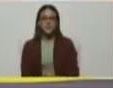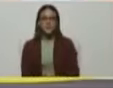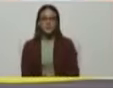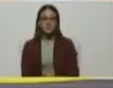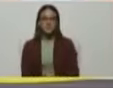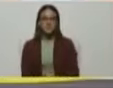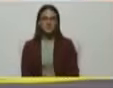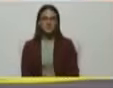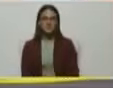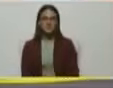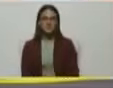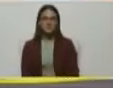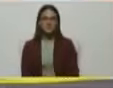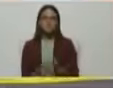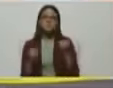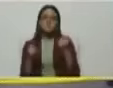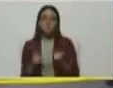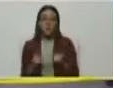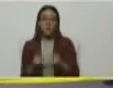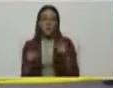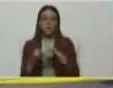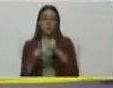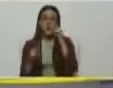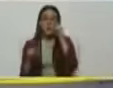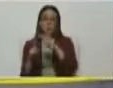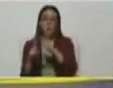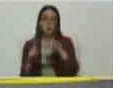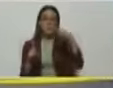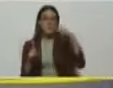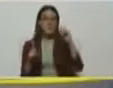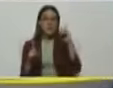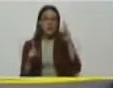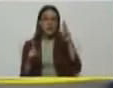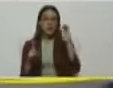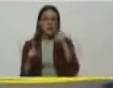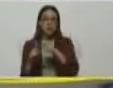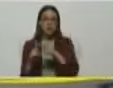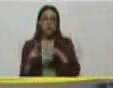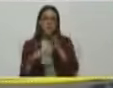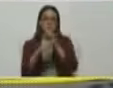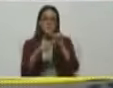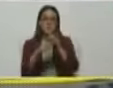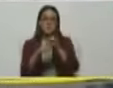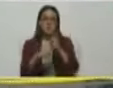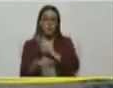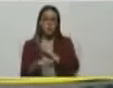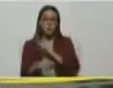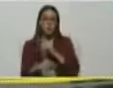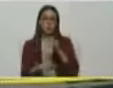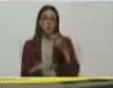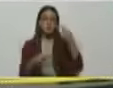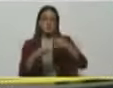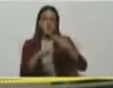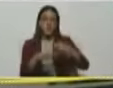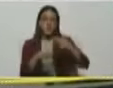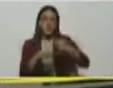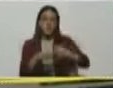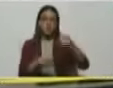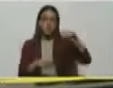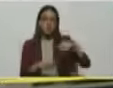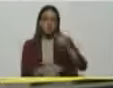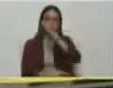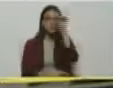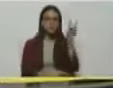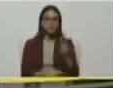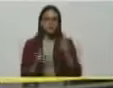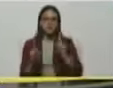gracias. Palabras del ciudadano Pedro Rafael Tellechea Ruiz, ministro del Poder Popular de Petróleo de la República Bolivariana